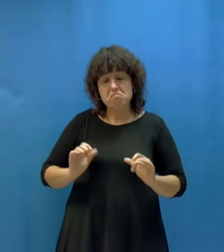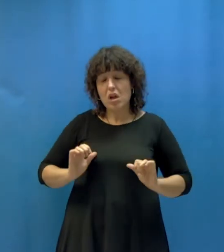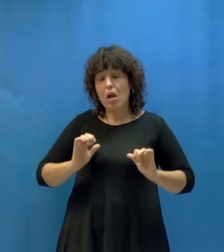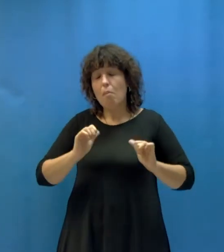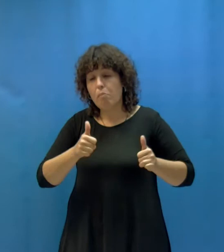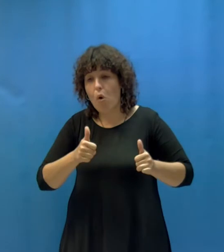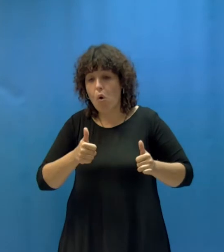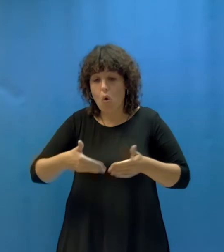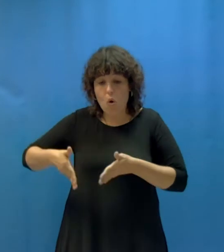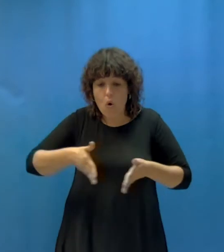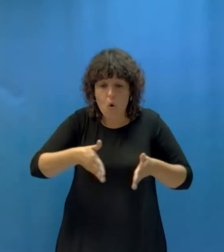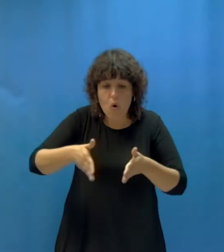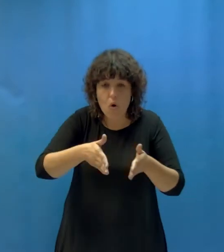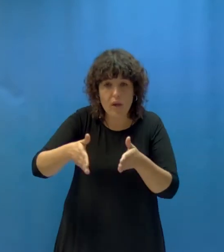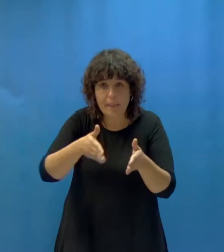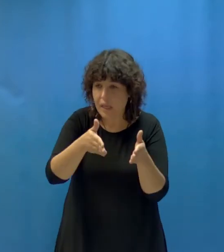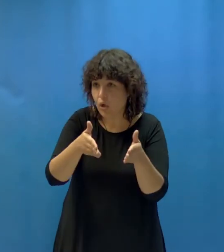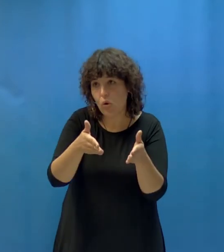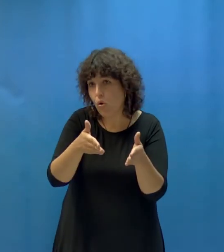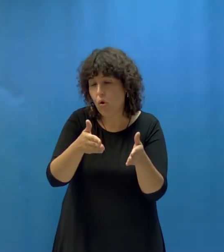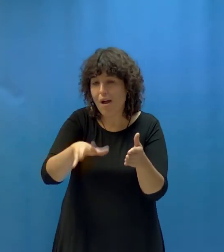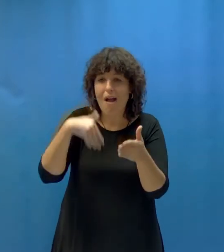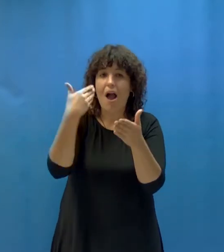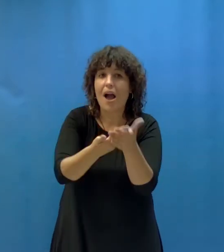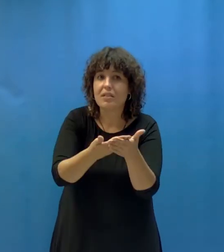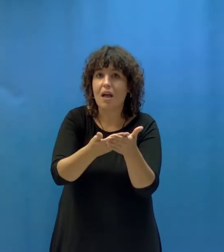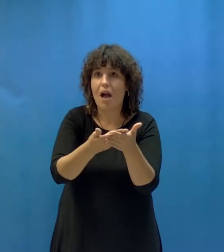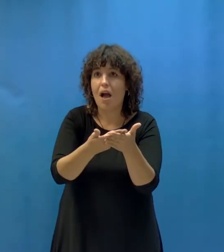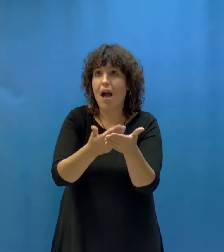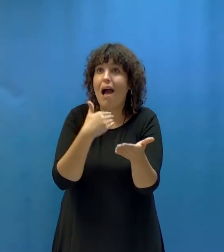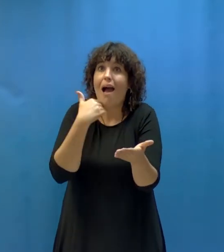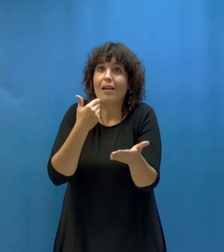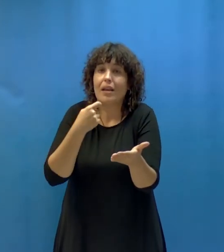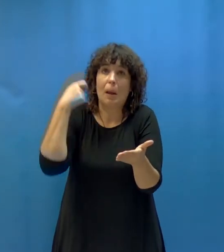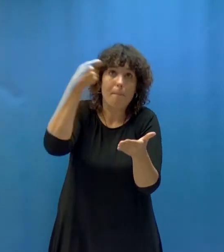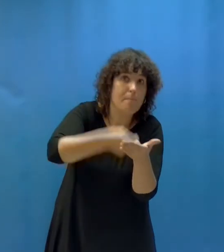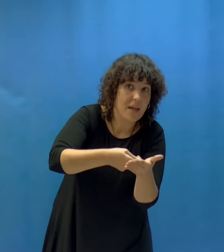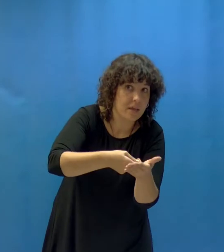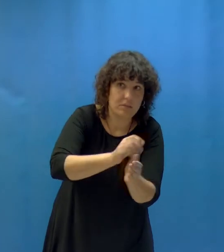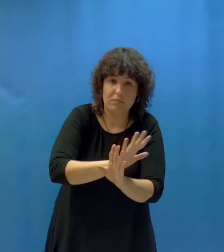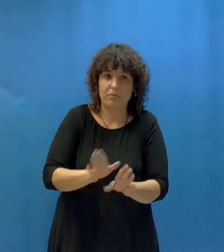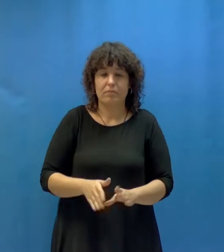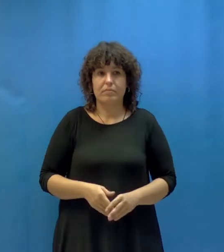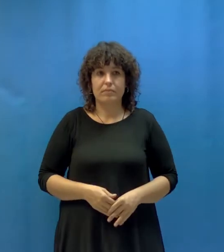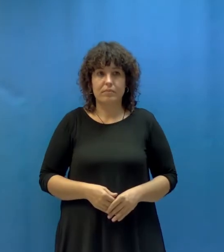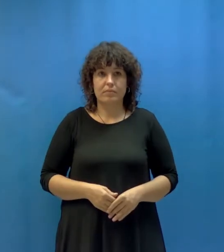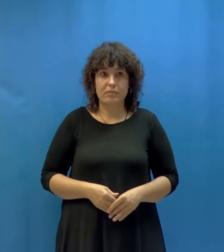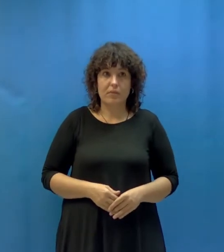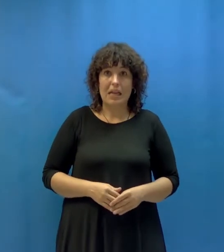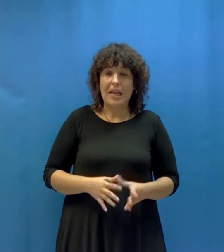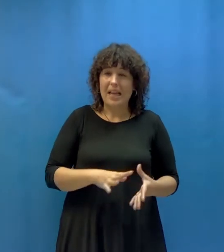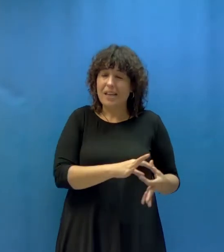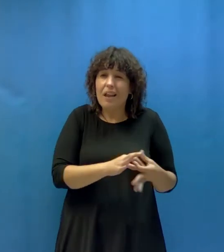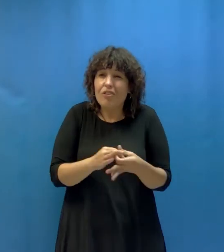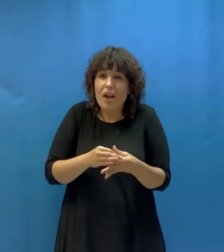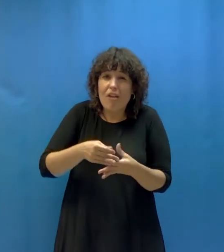seguiríamos la vía que tuviéramos que seguir para conseguir que alguien pague ese IBI. Con respecto al ruego, señor Vallejo,